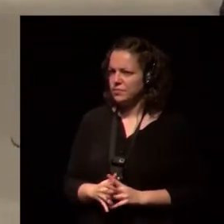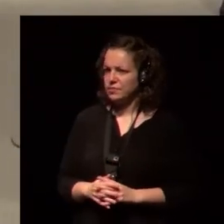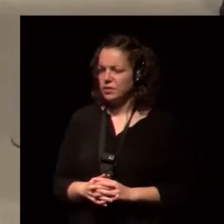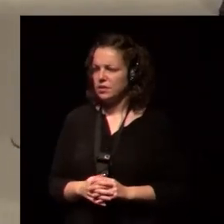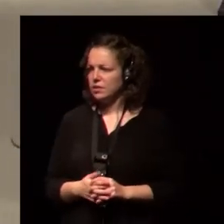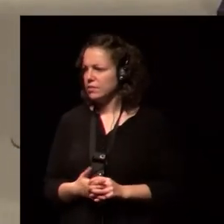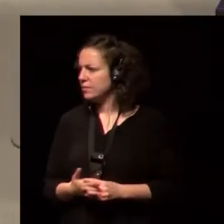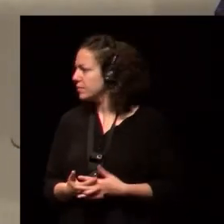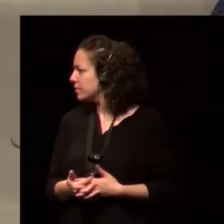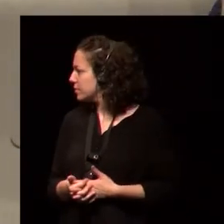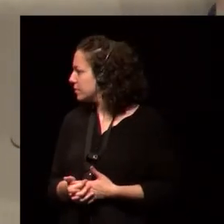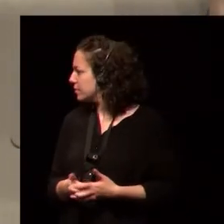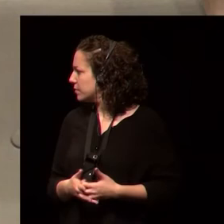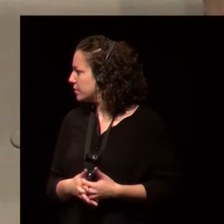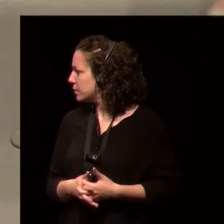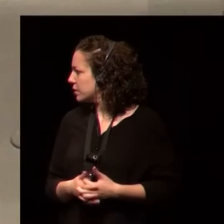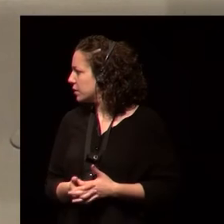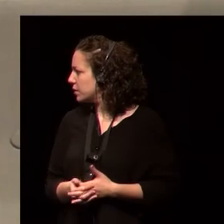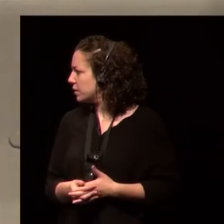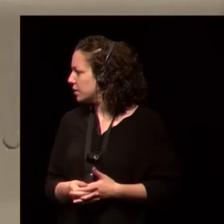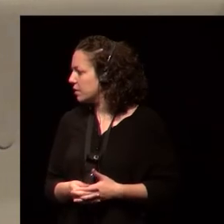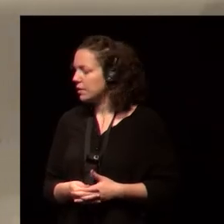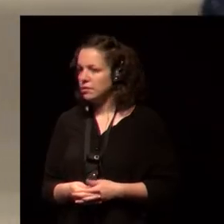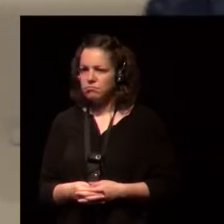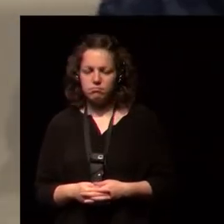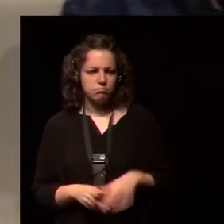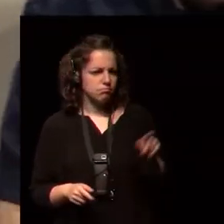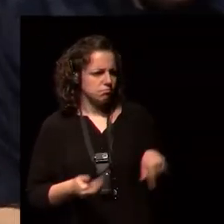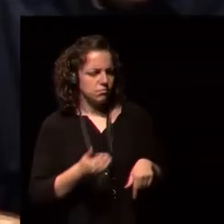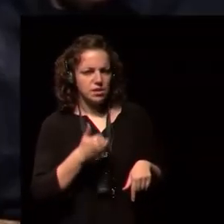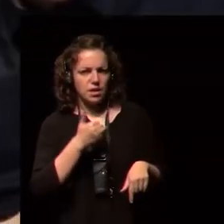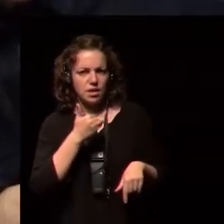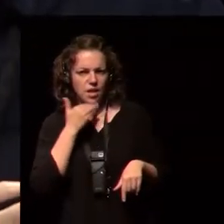Do you have something to add to this, François? François, ¿quieres añadir algo?